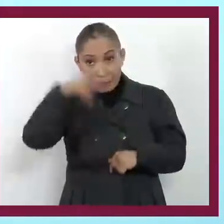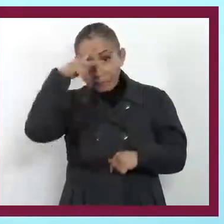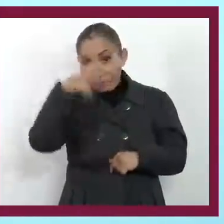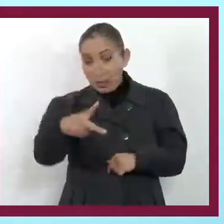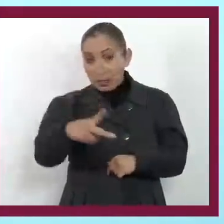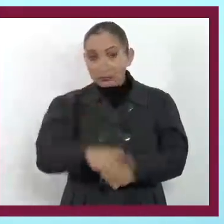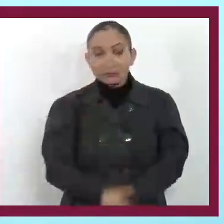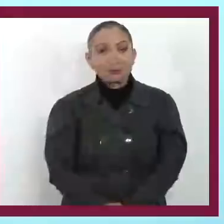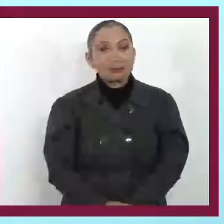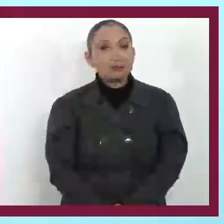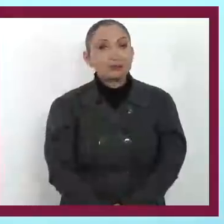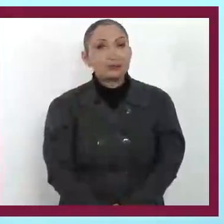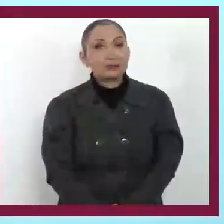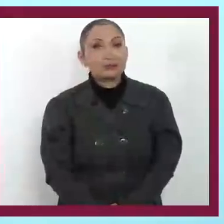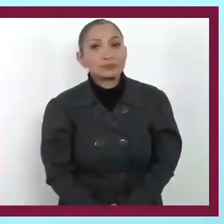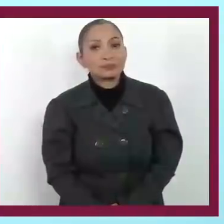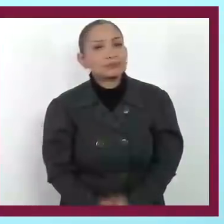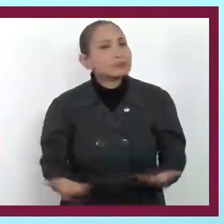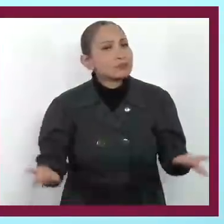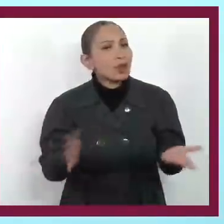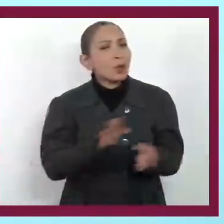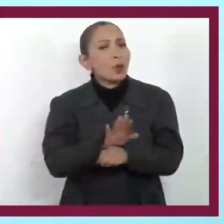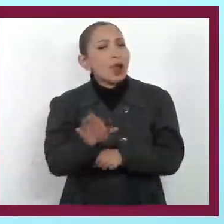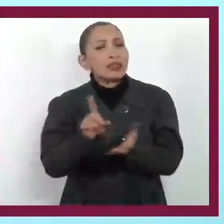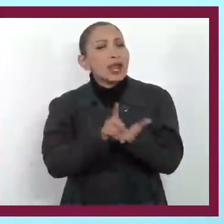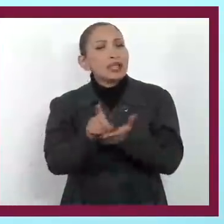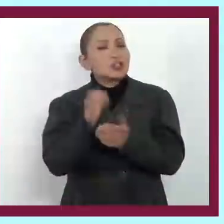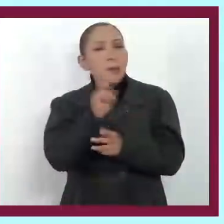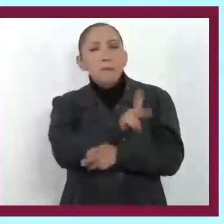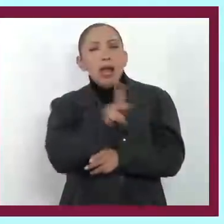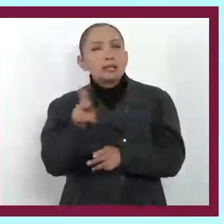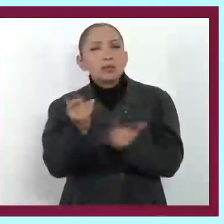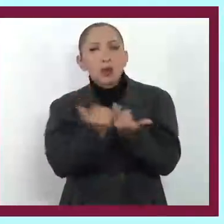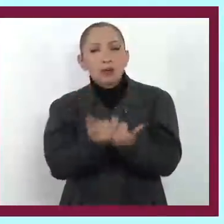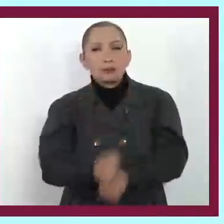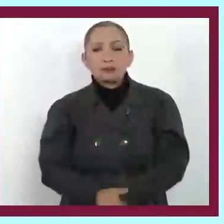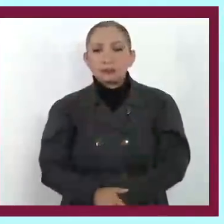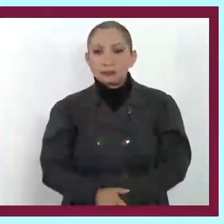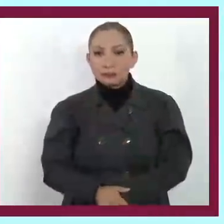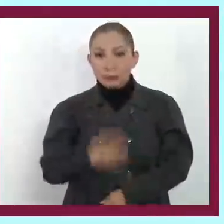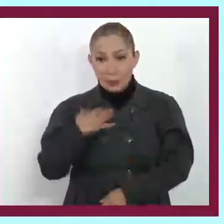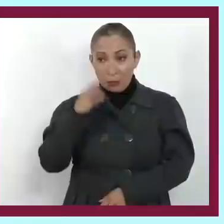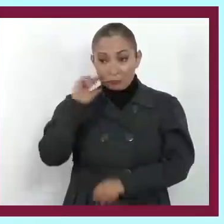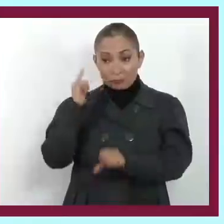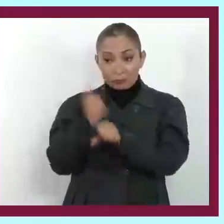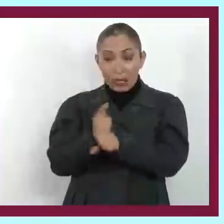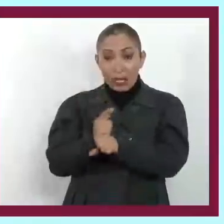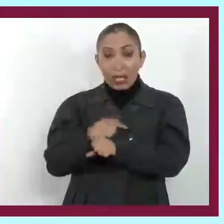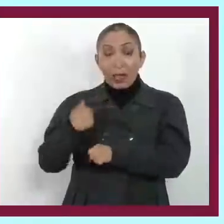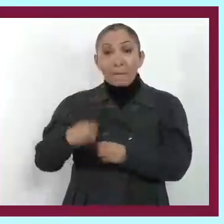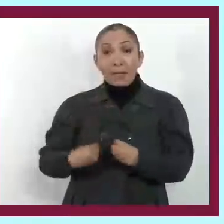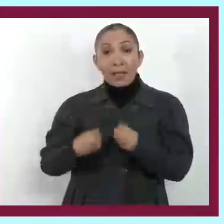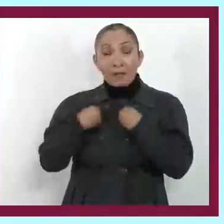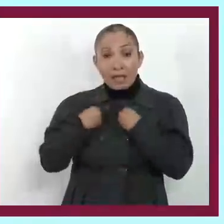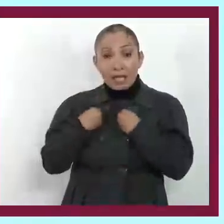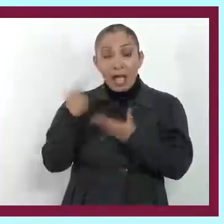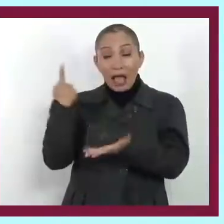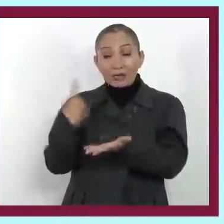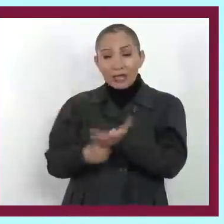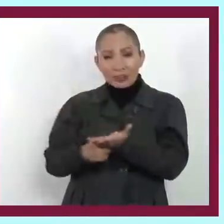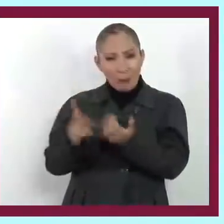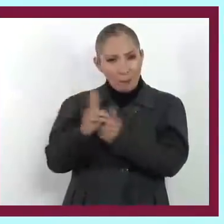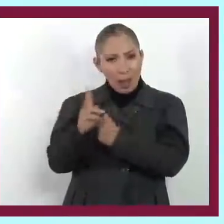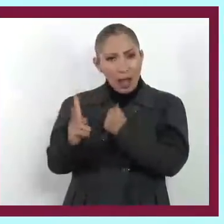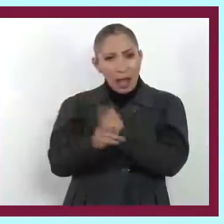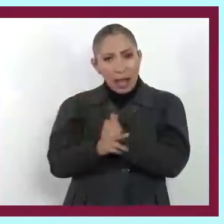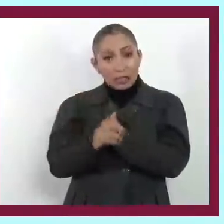mexicanas y los mexicanos? ¿Qué derechos se parecen? Como podrán notar, ser ciudadana o ciudadano va más